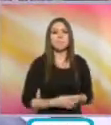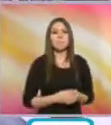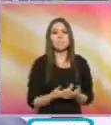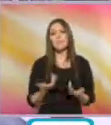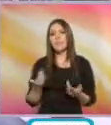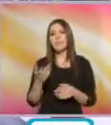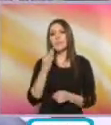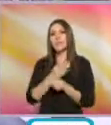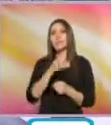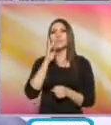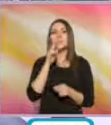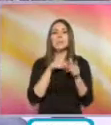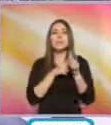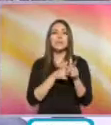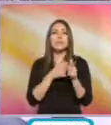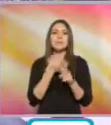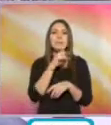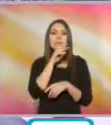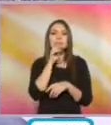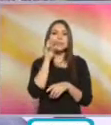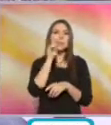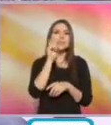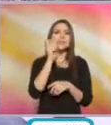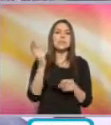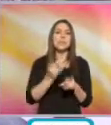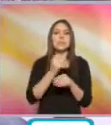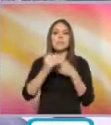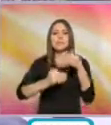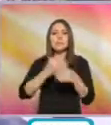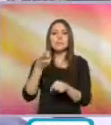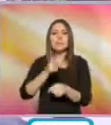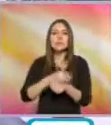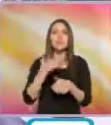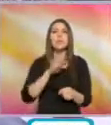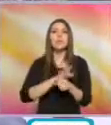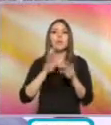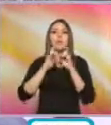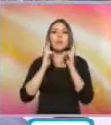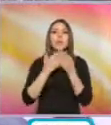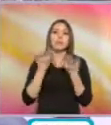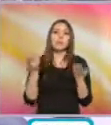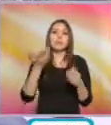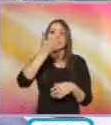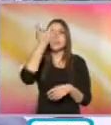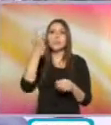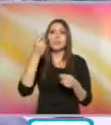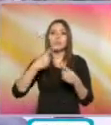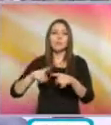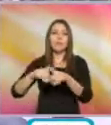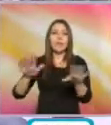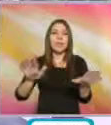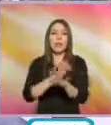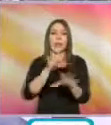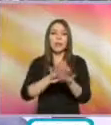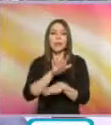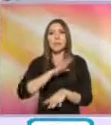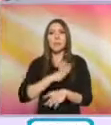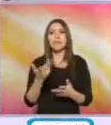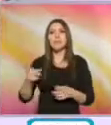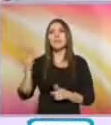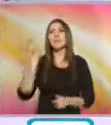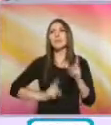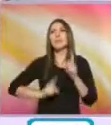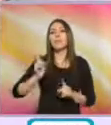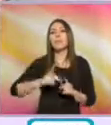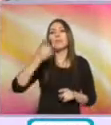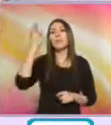pendientes de lo que sucede en estos días, Por en estas Pues sí, reuniones. y a ver cuántos cambios más vienen, ¿no? Claro, porque eso pues es una incertidumbre, Hombre.